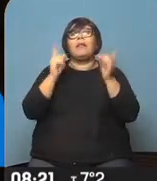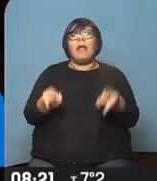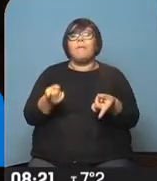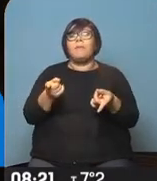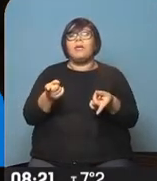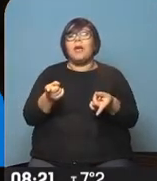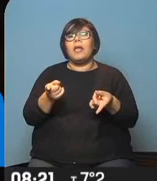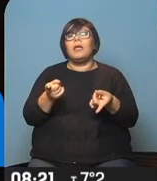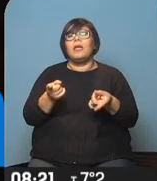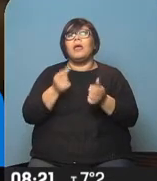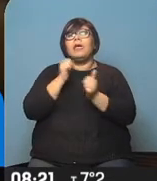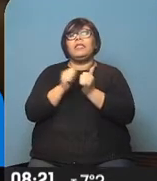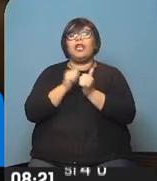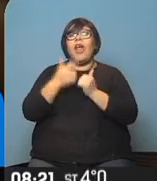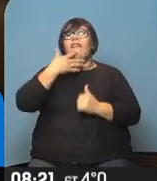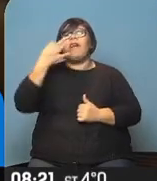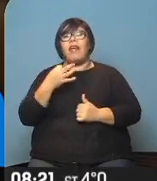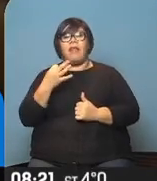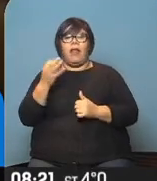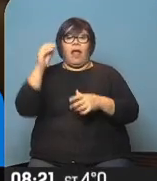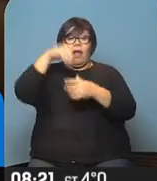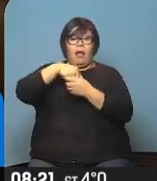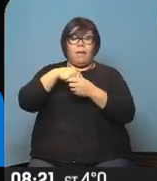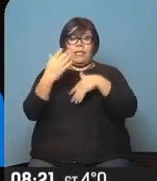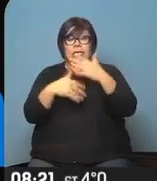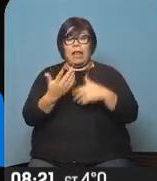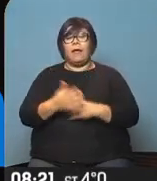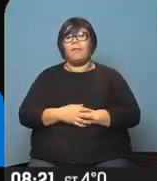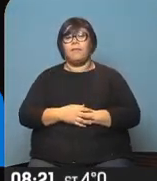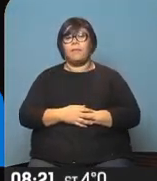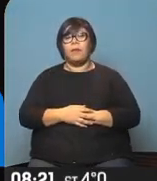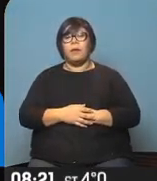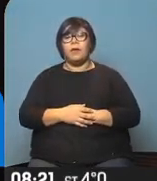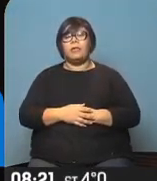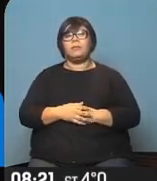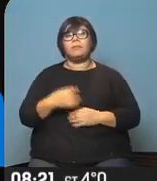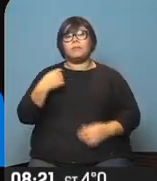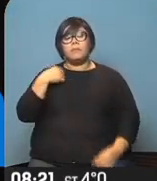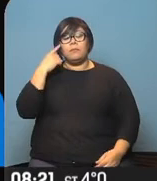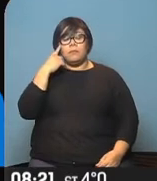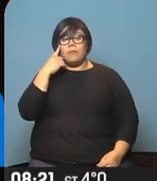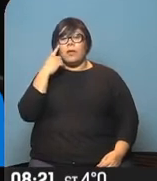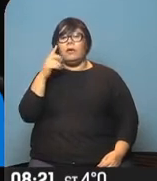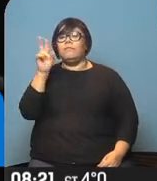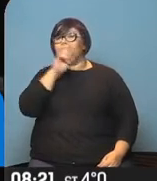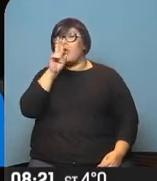desaparece. Creo que lo que queda impregnado es el retrato de la ausencia,